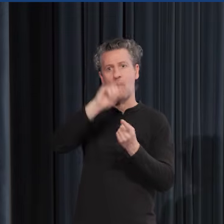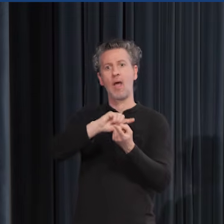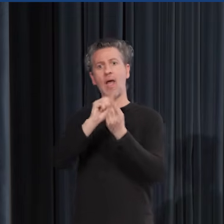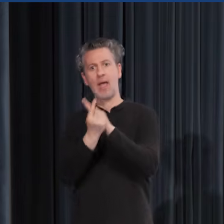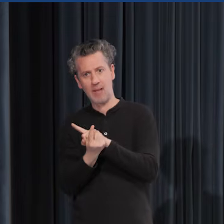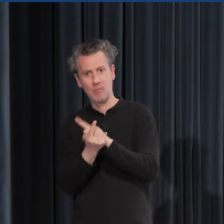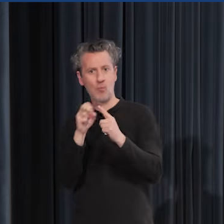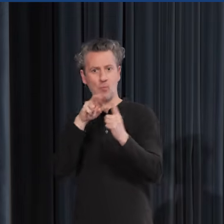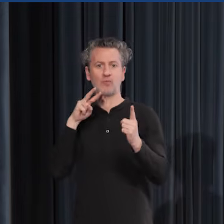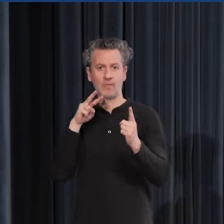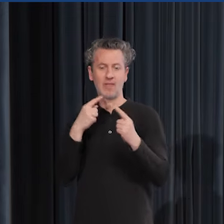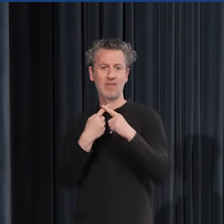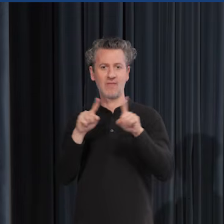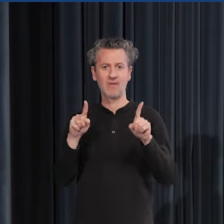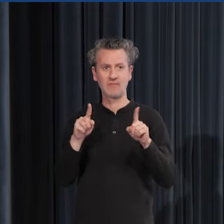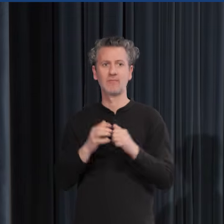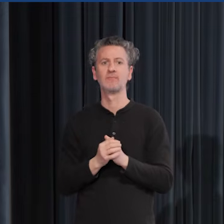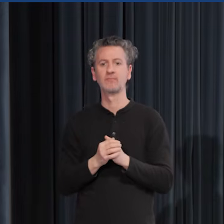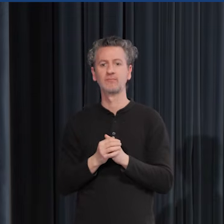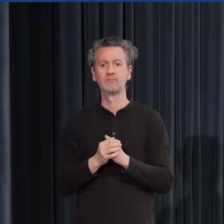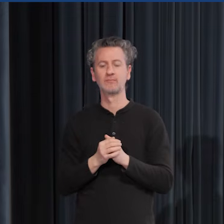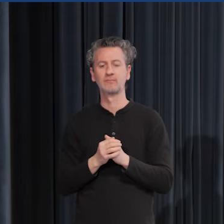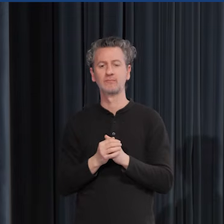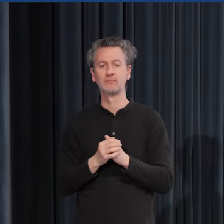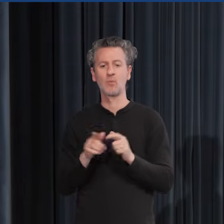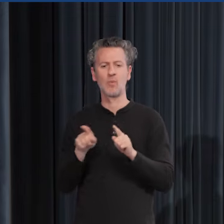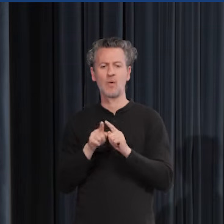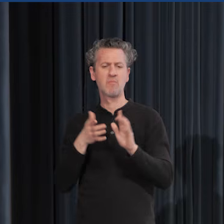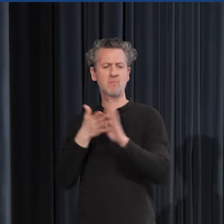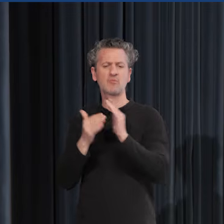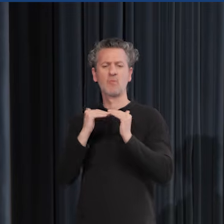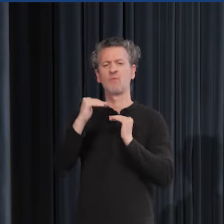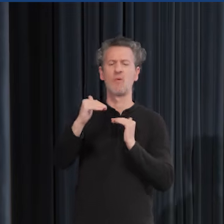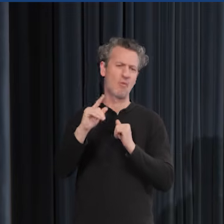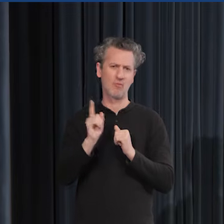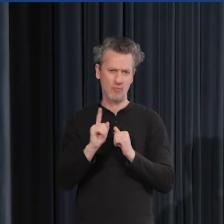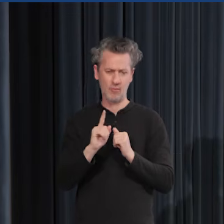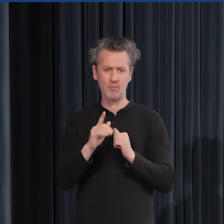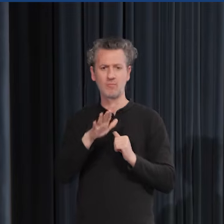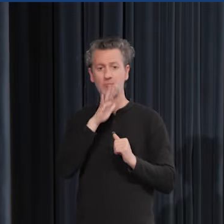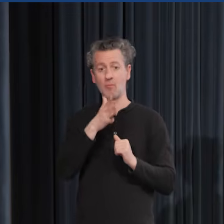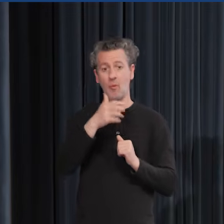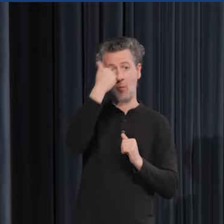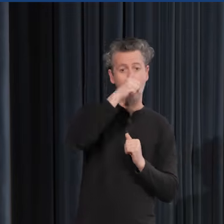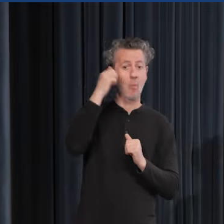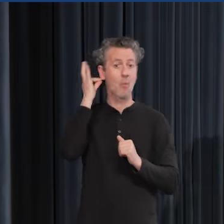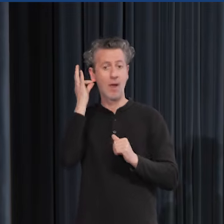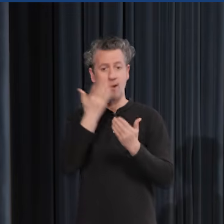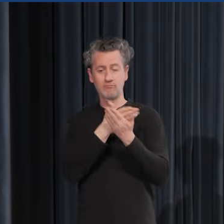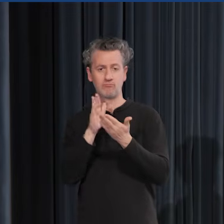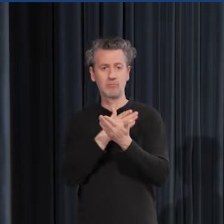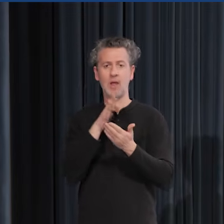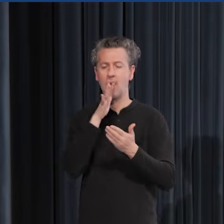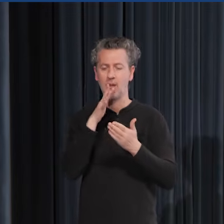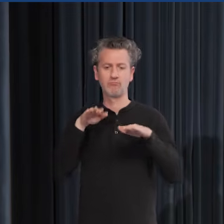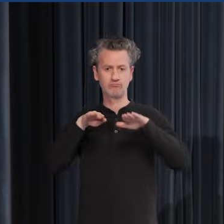de relieve el enfoque androcéntrico que está perpetuando unos roles de género, incluso con los avances tecnológicos que estamos viendo